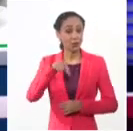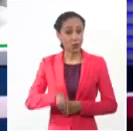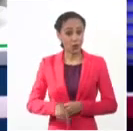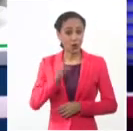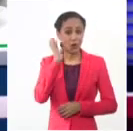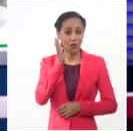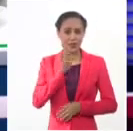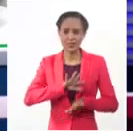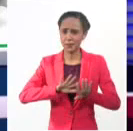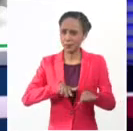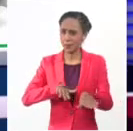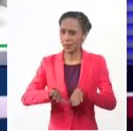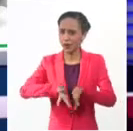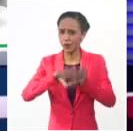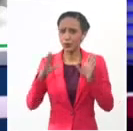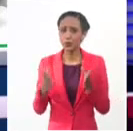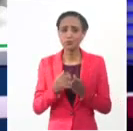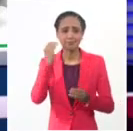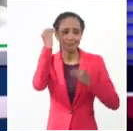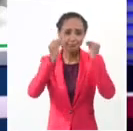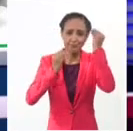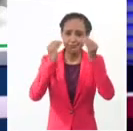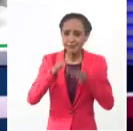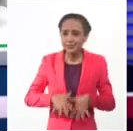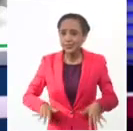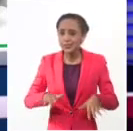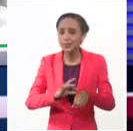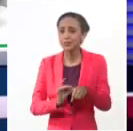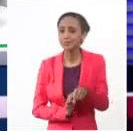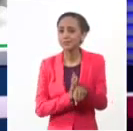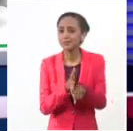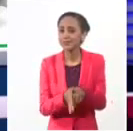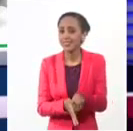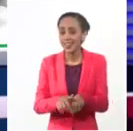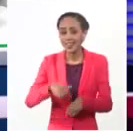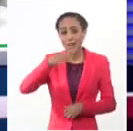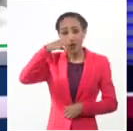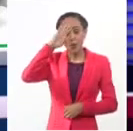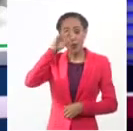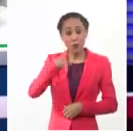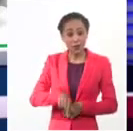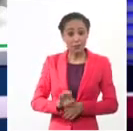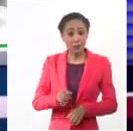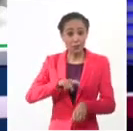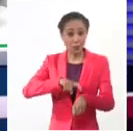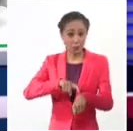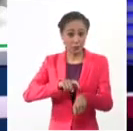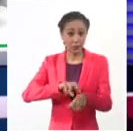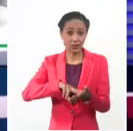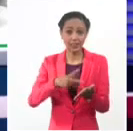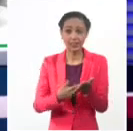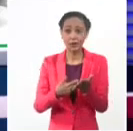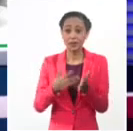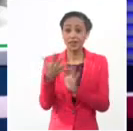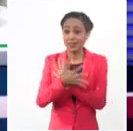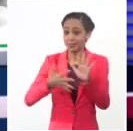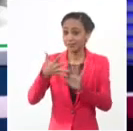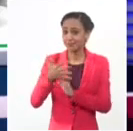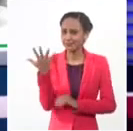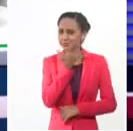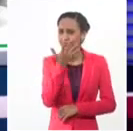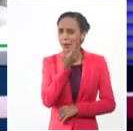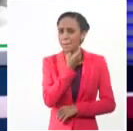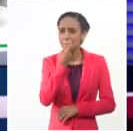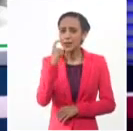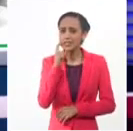encuentra listo para el análisis de la situación epidemiológica en la nación. Estará junto a nosotros la intérprete de lengua de señas, Maciel Suárez,